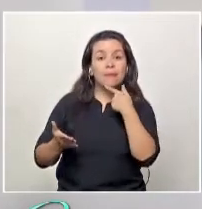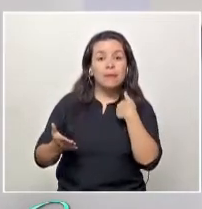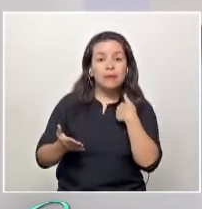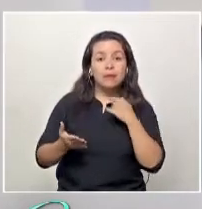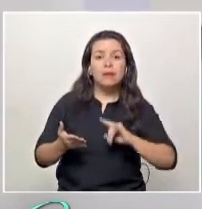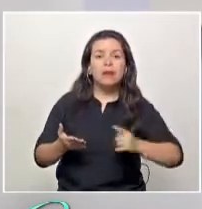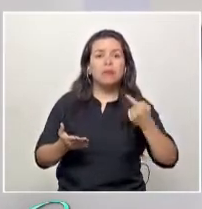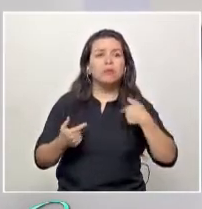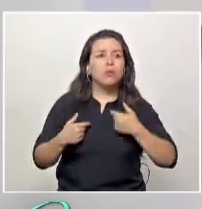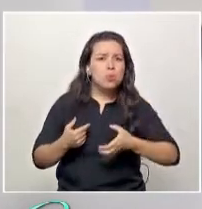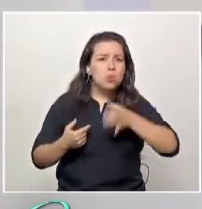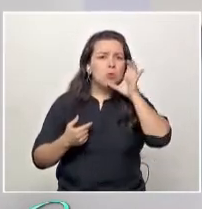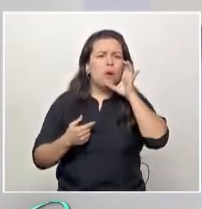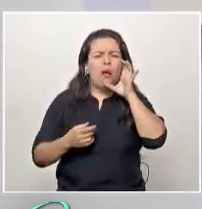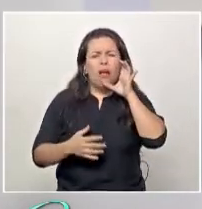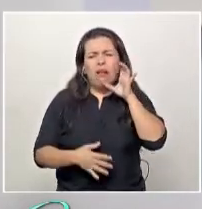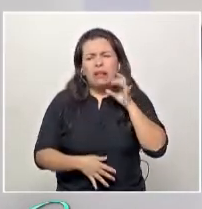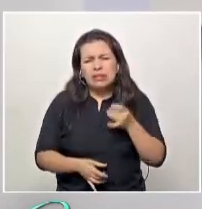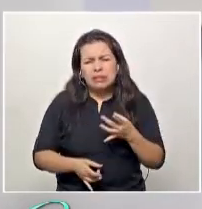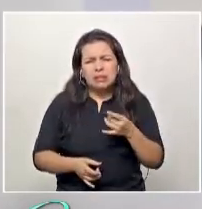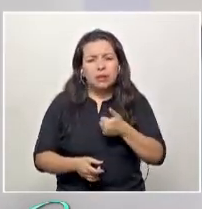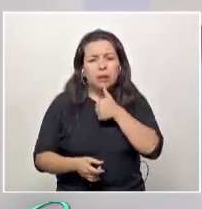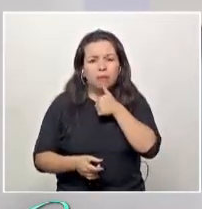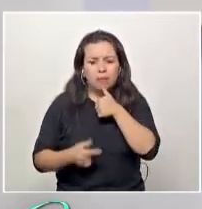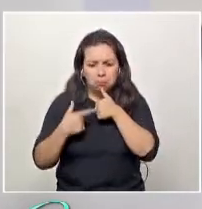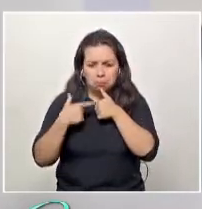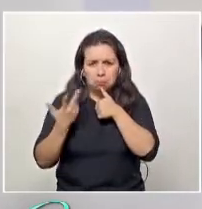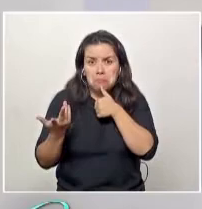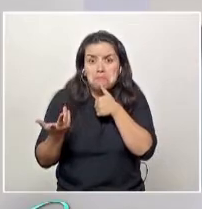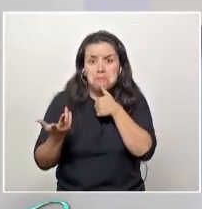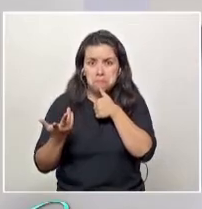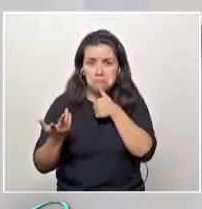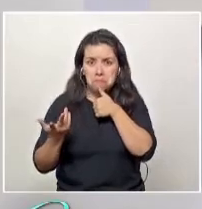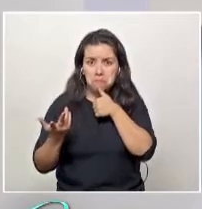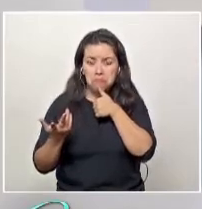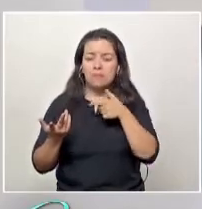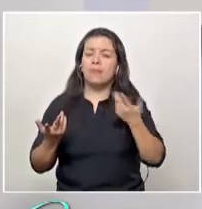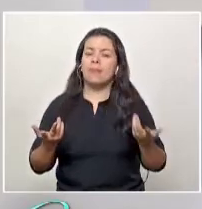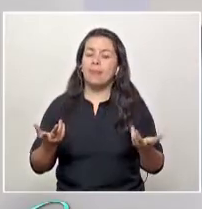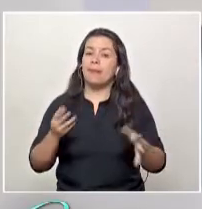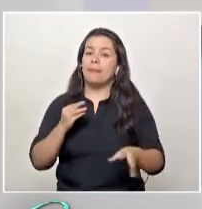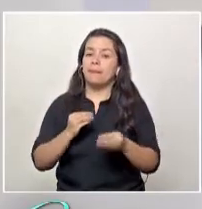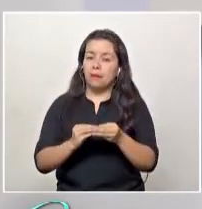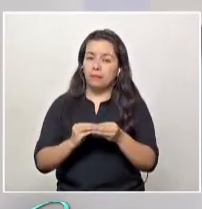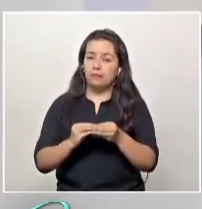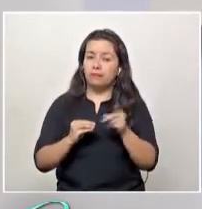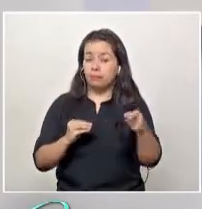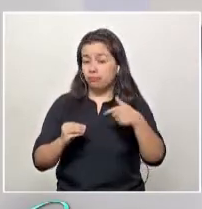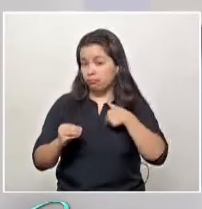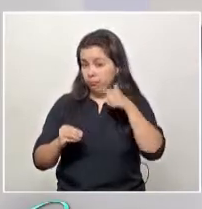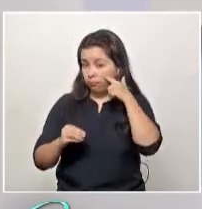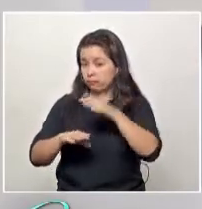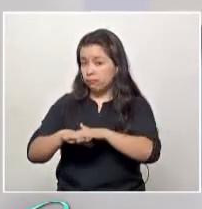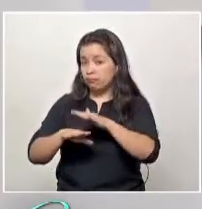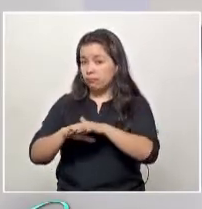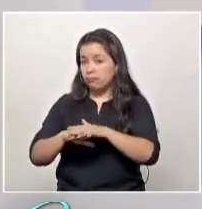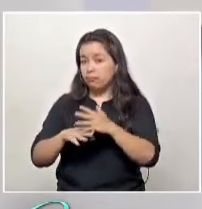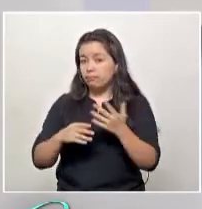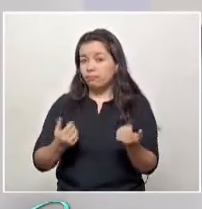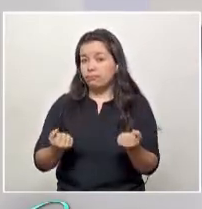si agua toma, agua le cae mal. Y usted debe hacer esto. Y lo otro concepto, mire que es